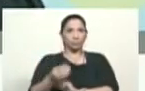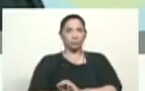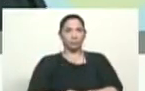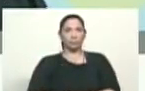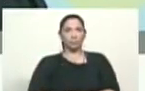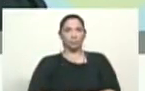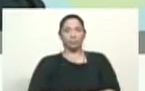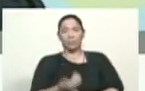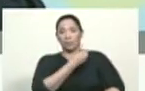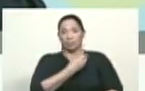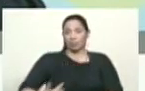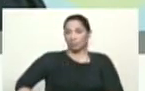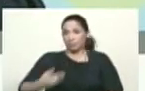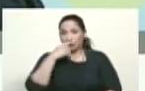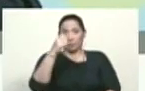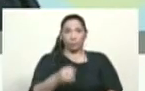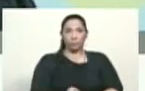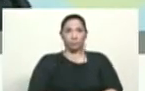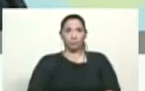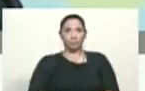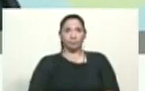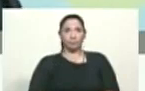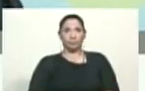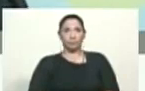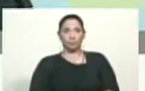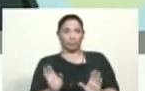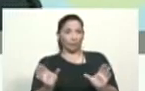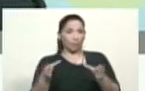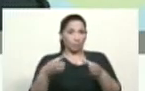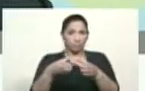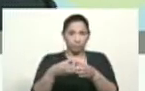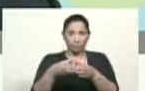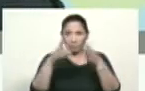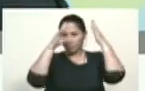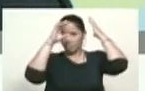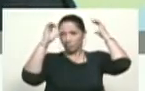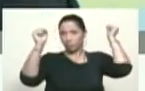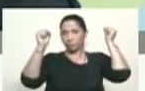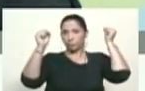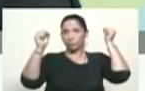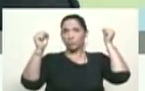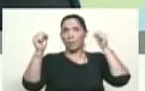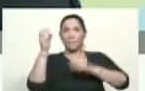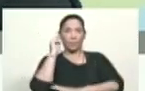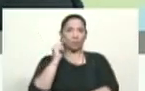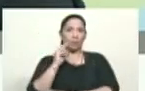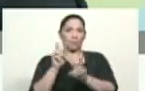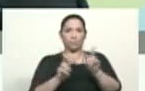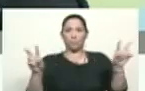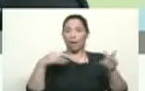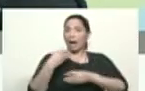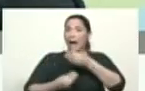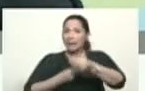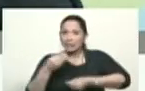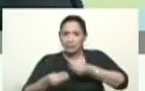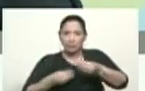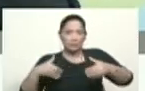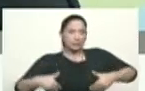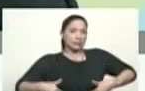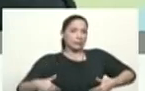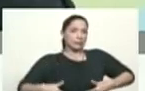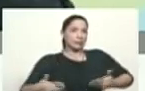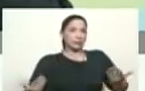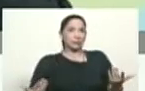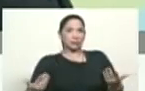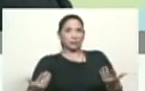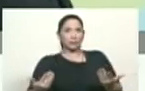El presidente Maduro y sus equipos de diplomacia bolivariana de paz han hecho lo posible y más allá